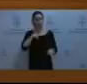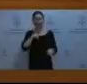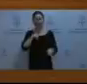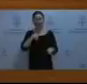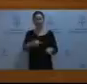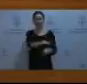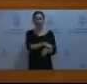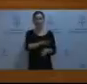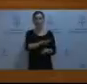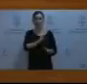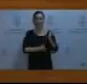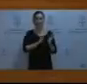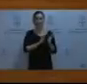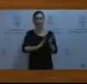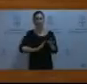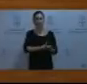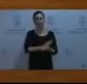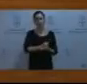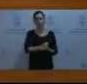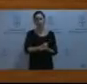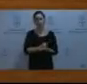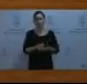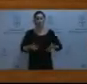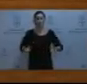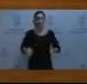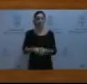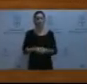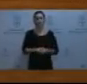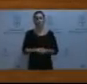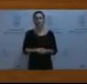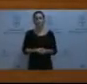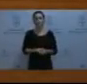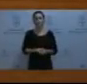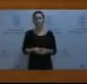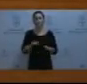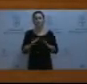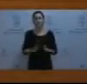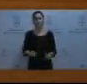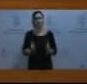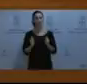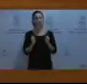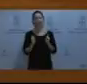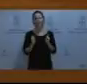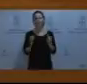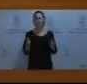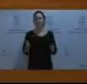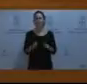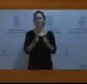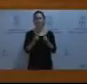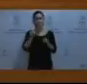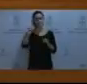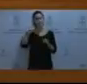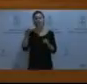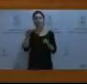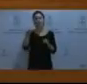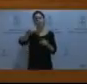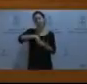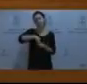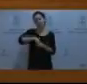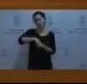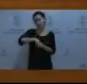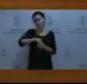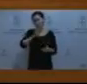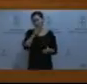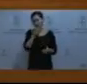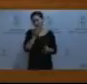y que es una intervención general. Bueno, bien. Nos deja bastante claro lo que nos está diciendo aquí. Si nos vamos a que el